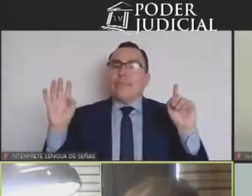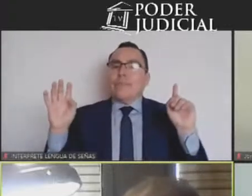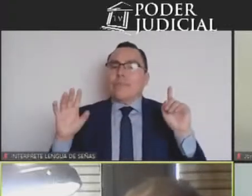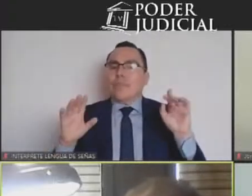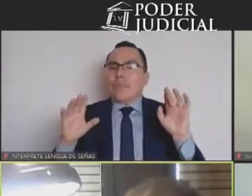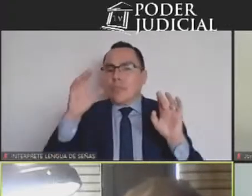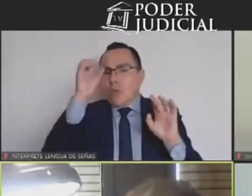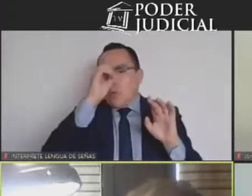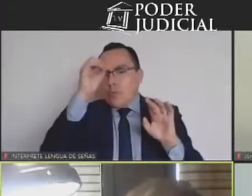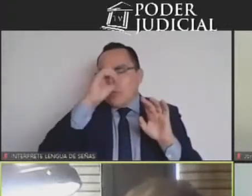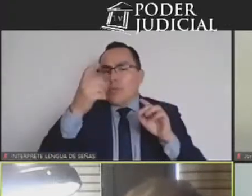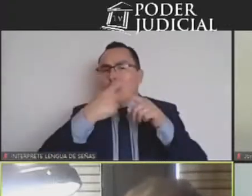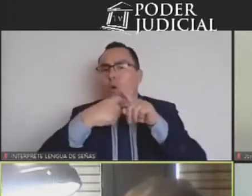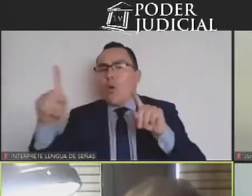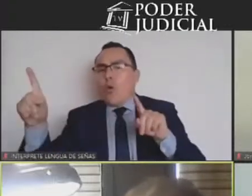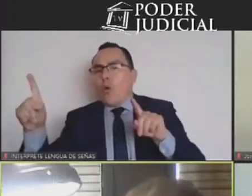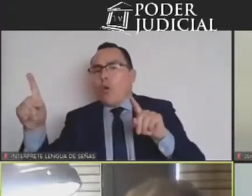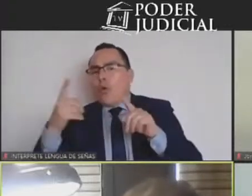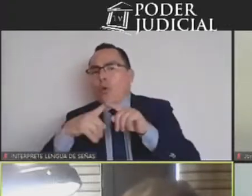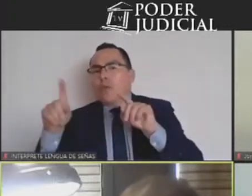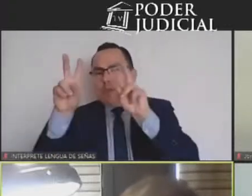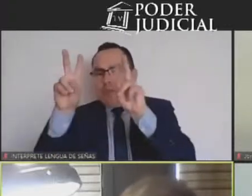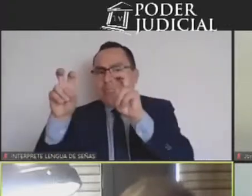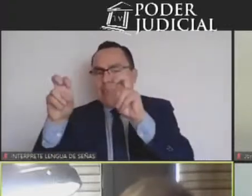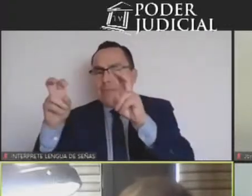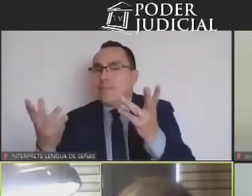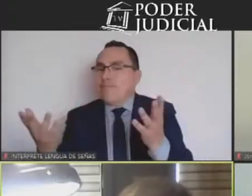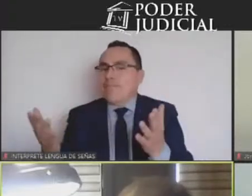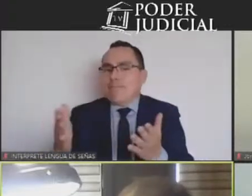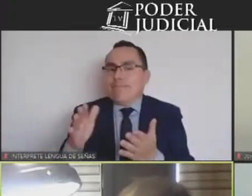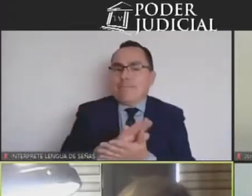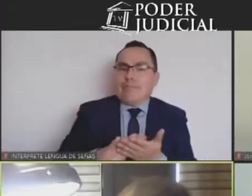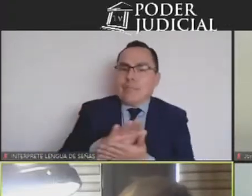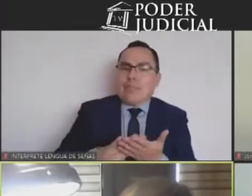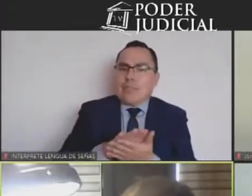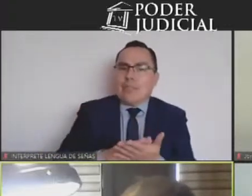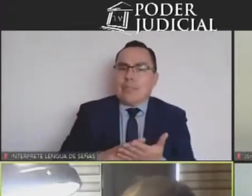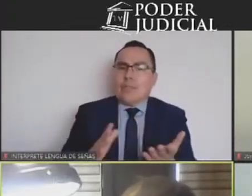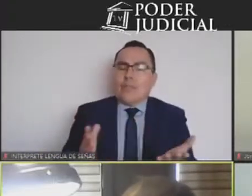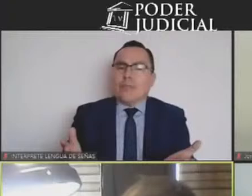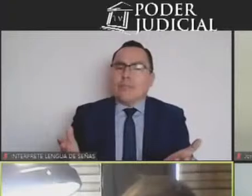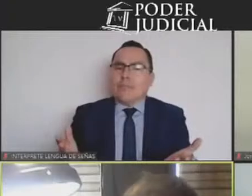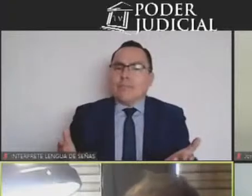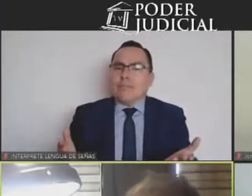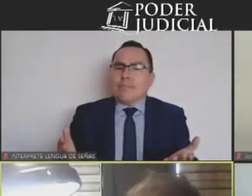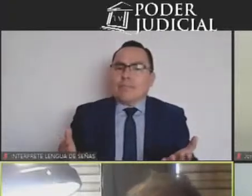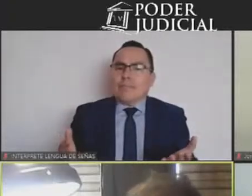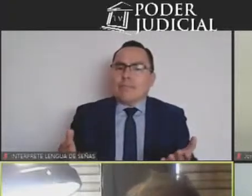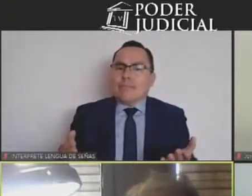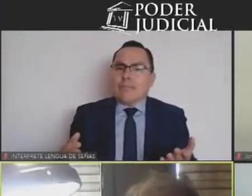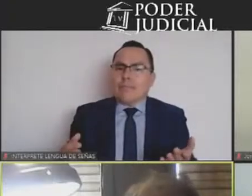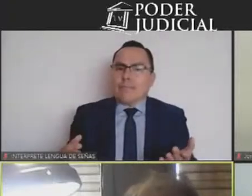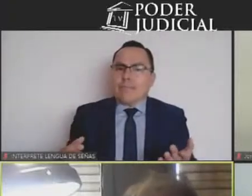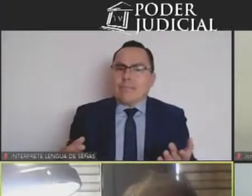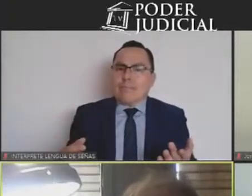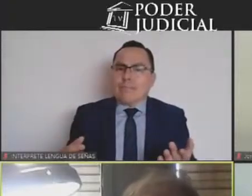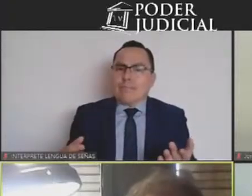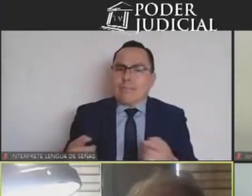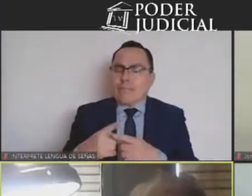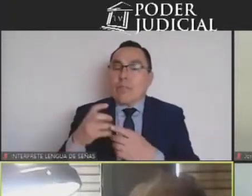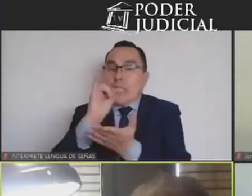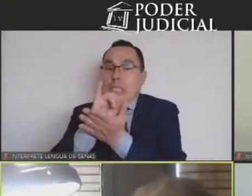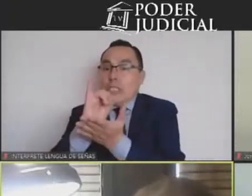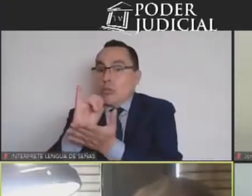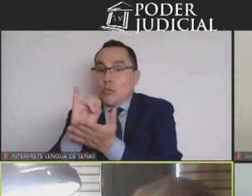Distinto sería en otro tipo de nivel si pudiera, por ejemplo, si se tratara de